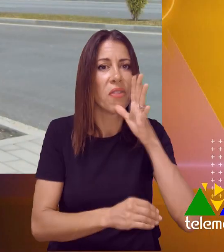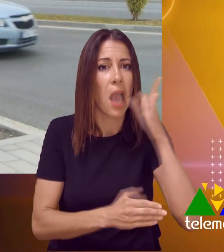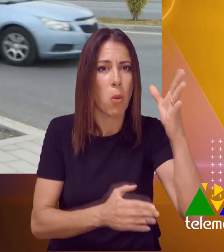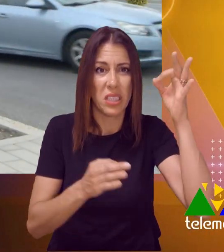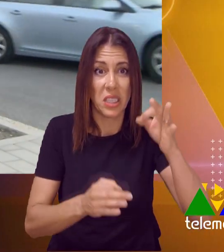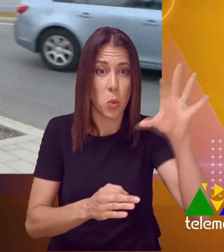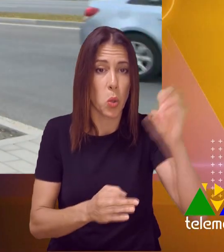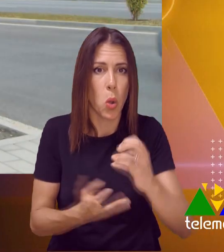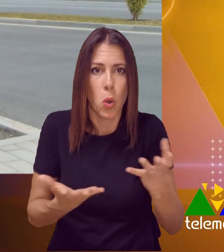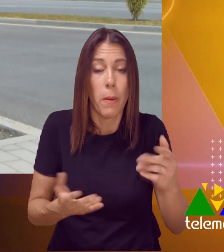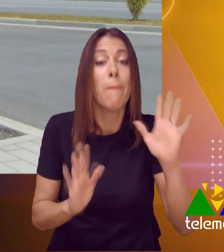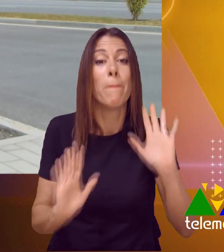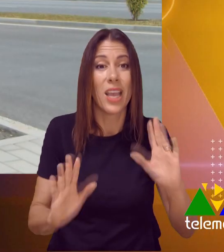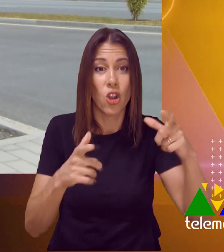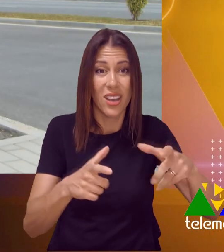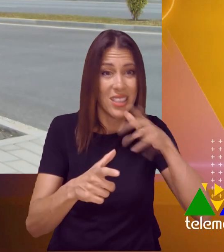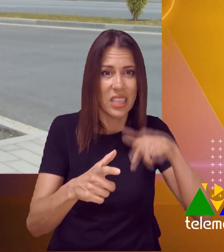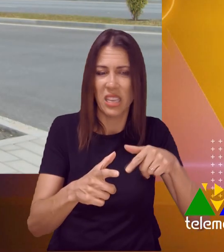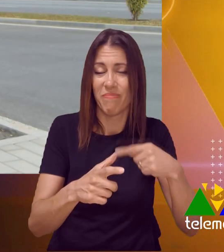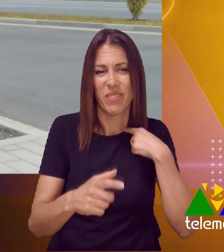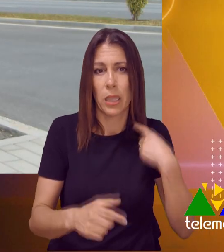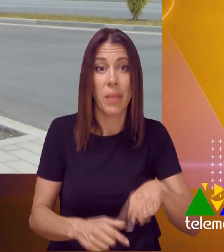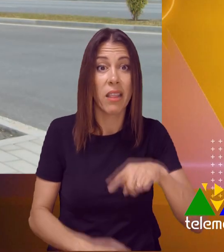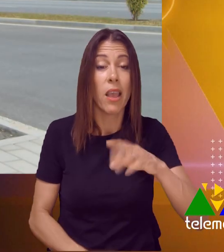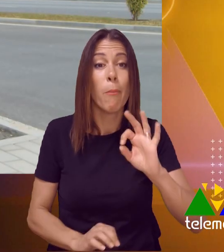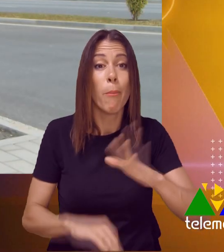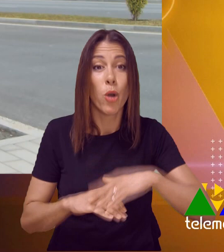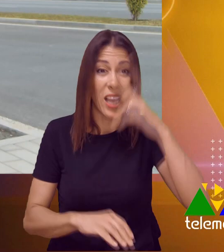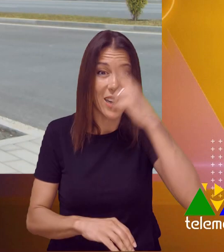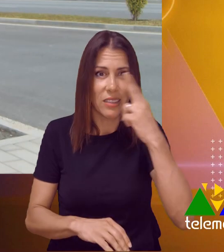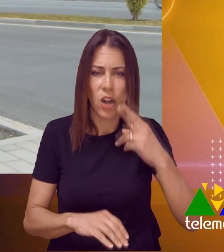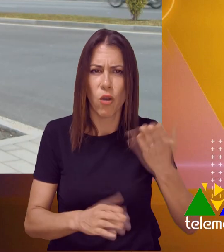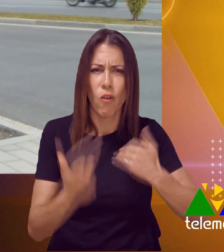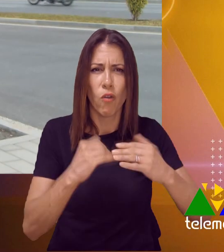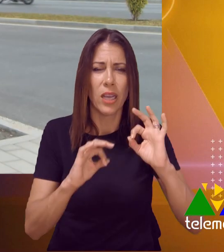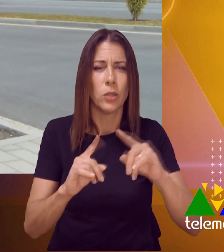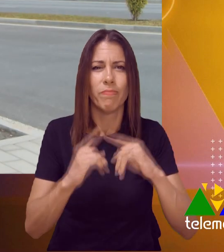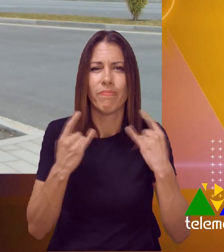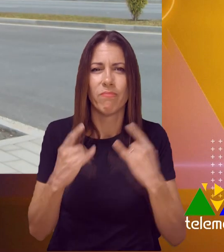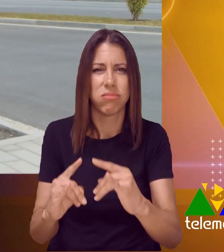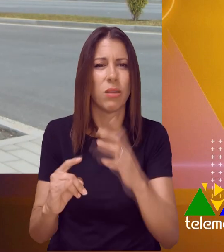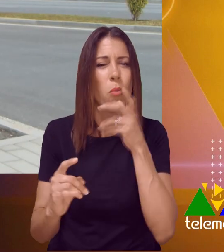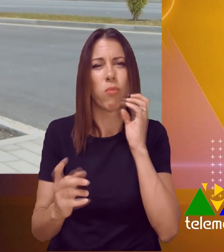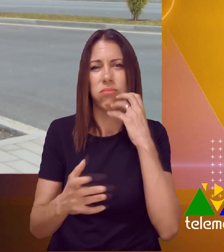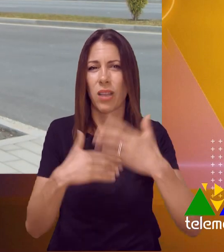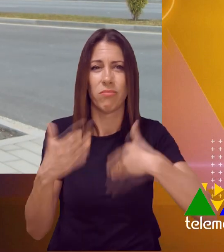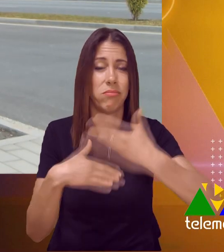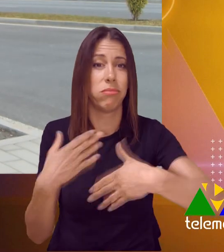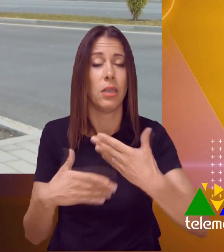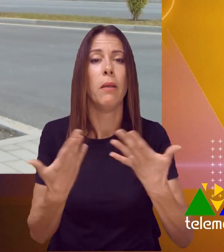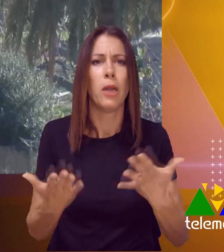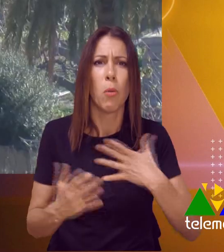lado. Esa acequia se pierde. Los cristianos esta zona la cultivan de viña, posiblemente los musulmanes